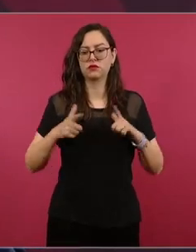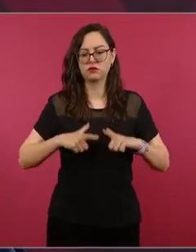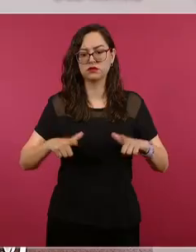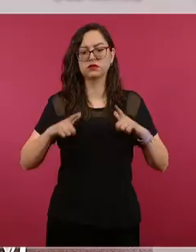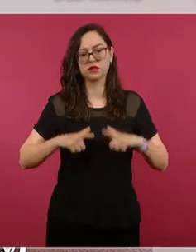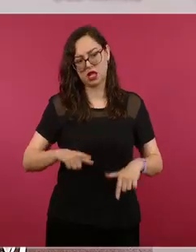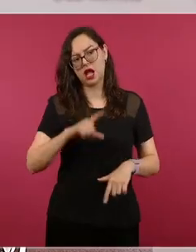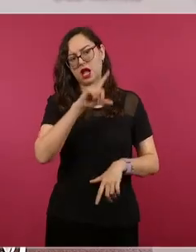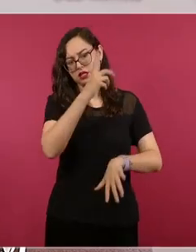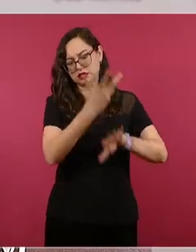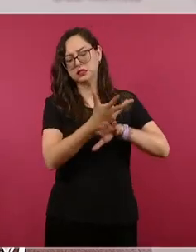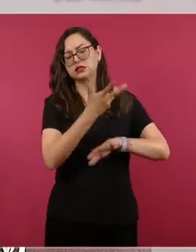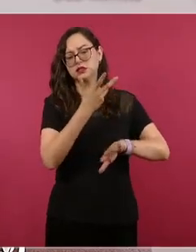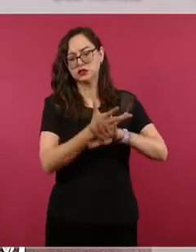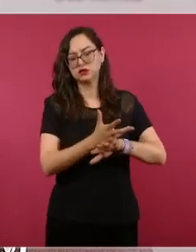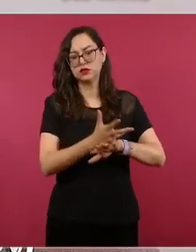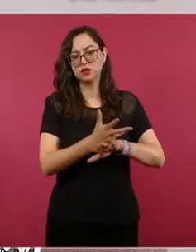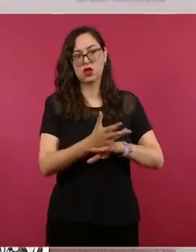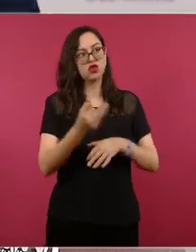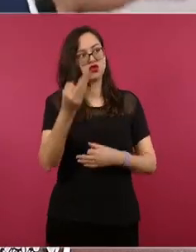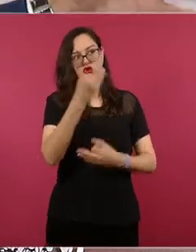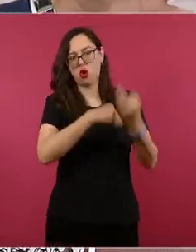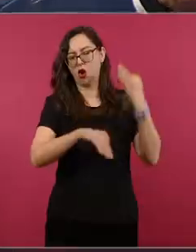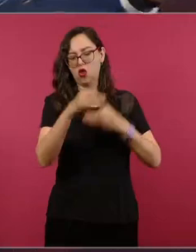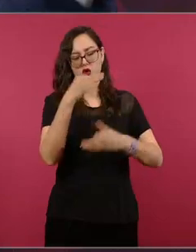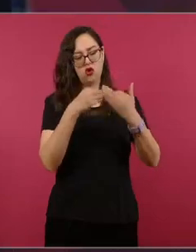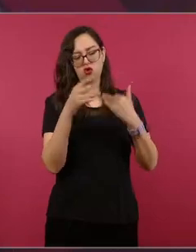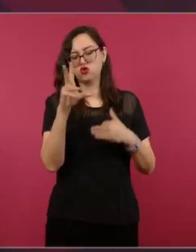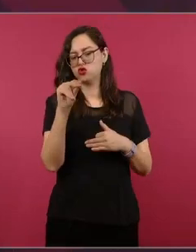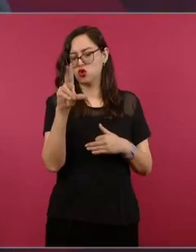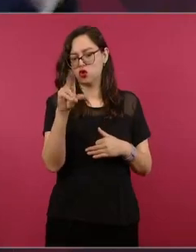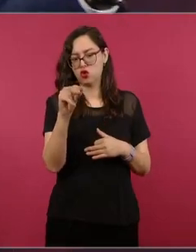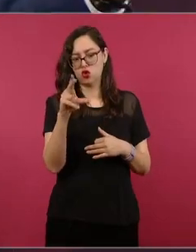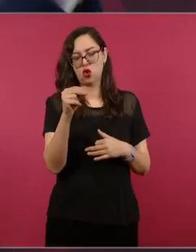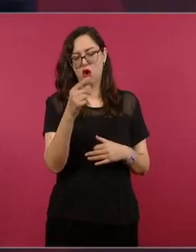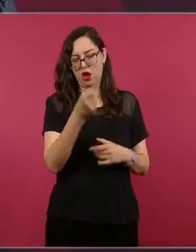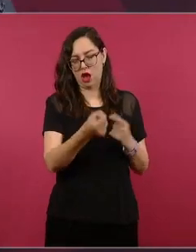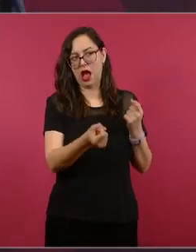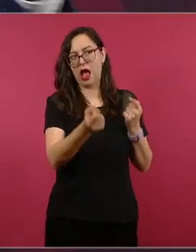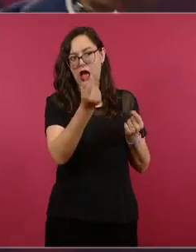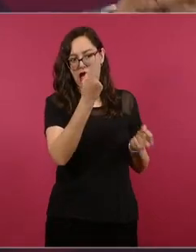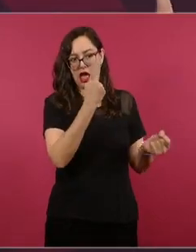agencias. No todas, pero ¿no tienen ellos